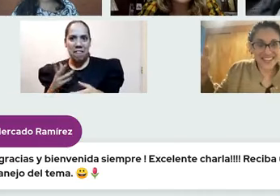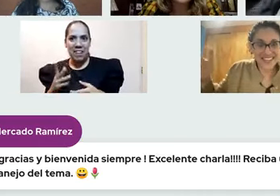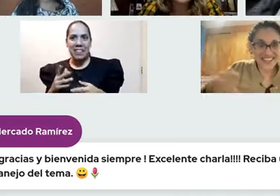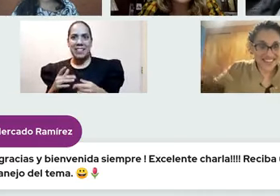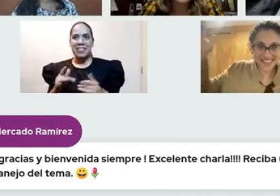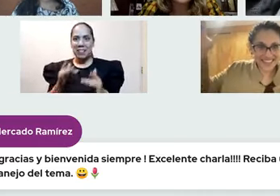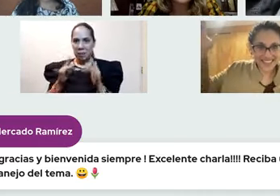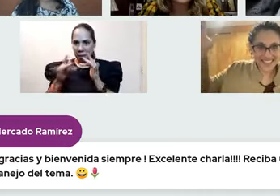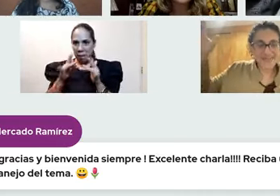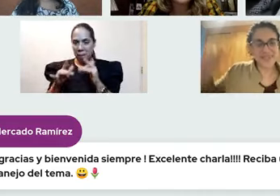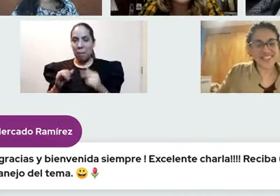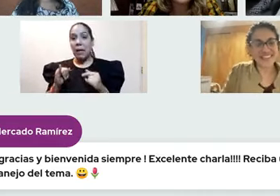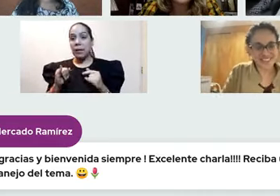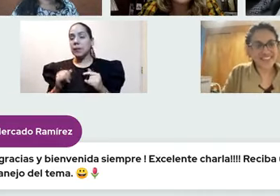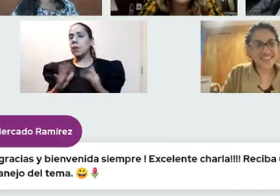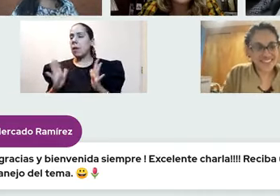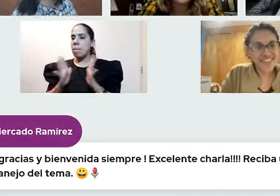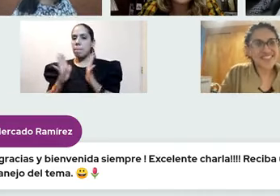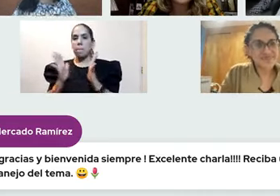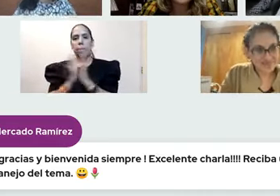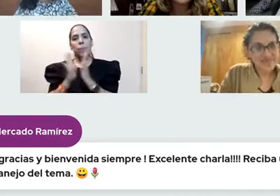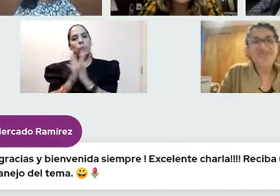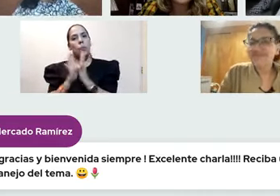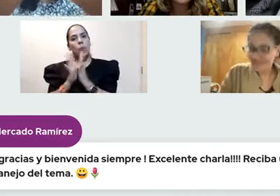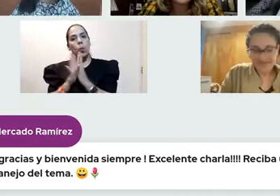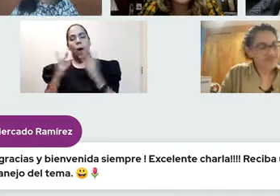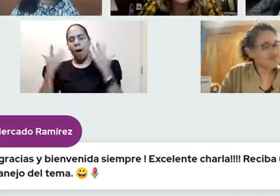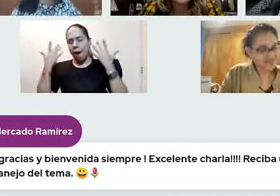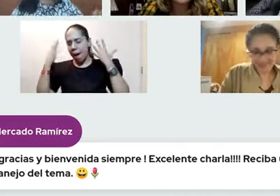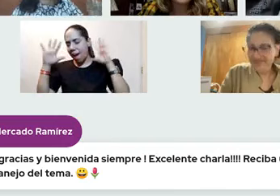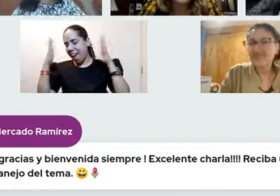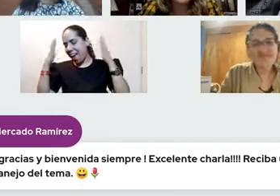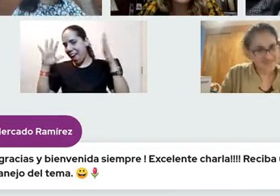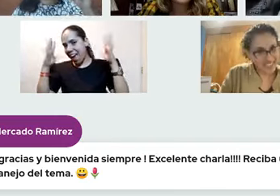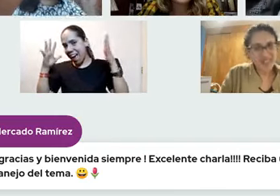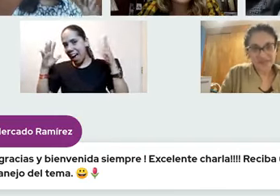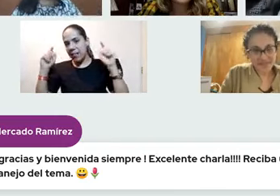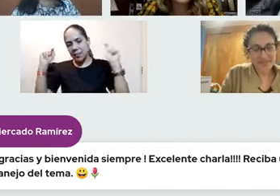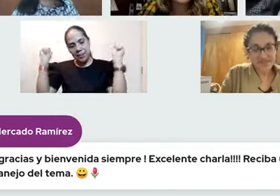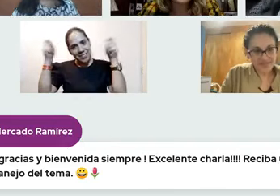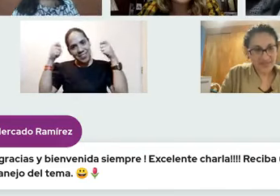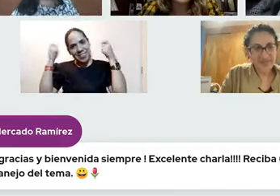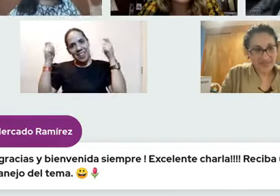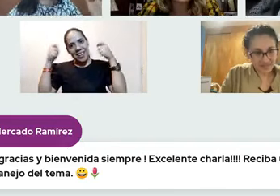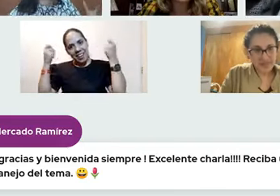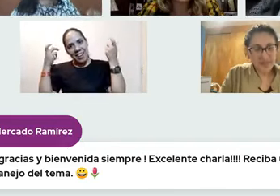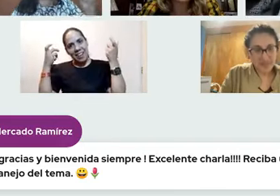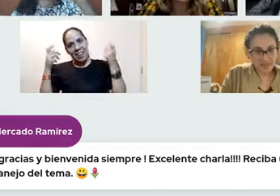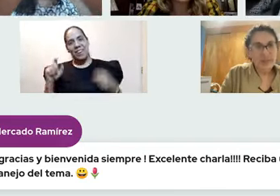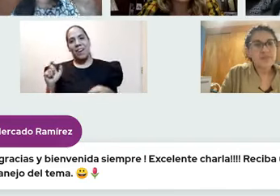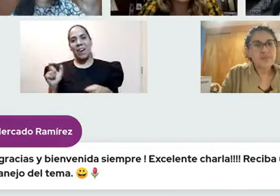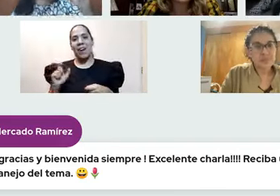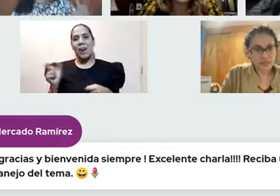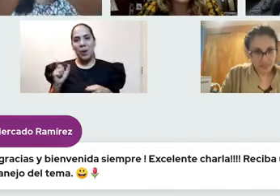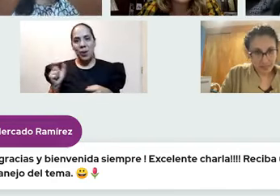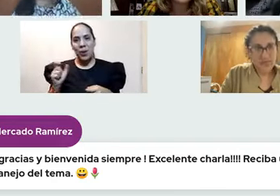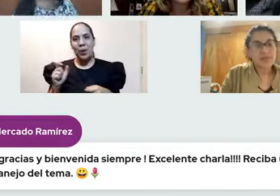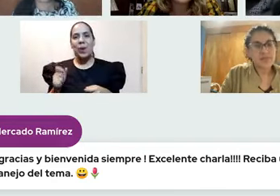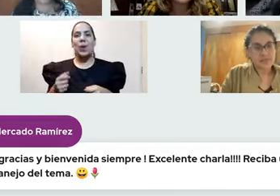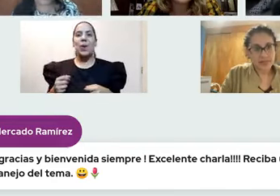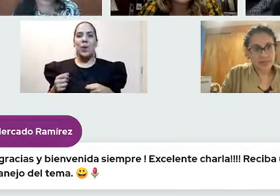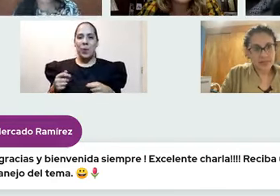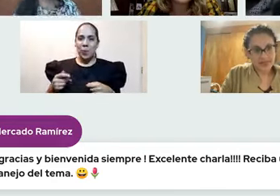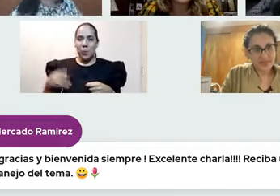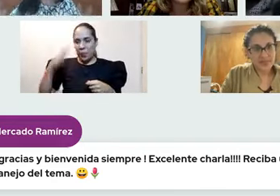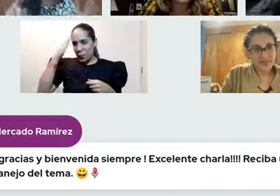digno de De difundir. alabar, ¿no? Y hay que celebrarlo. Voy Sí. a dar el comercial rápidamente. Sigan las redes